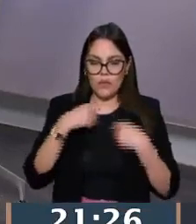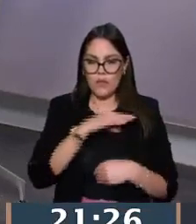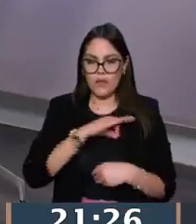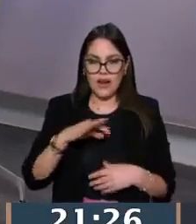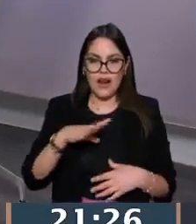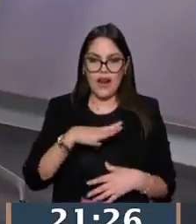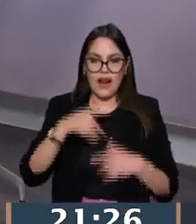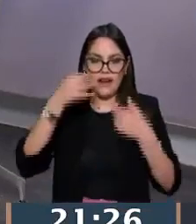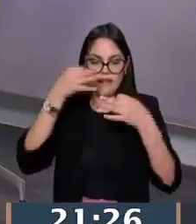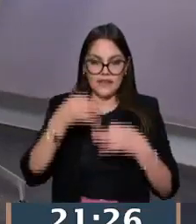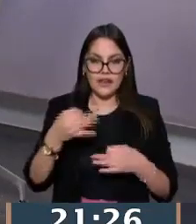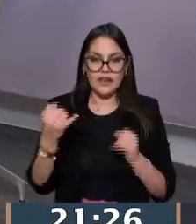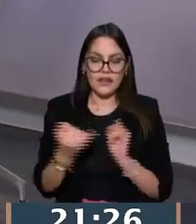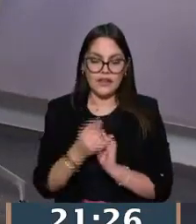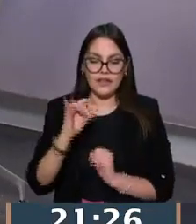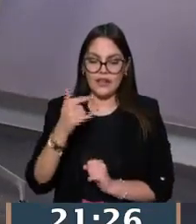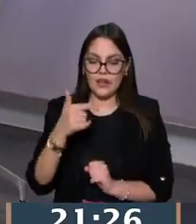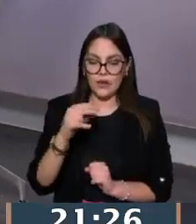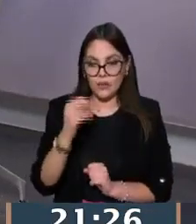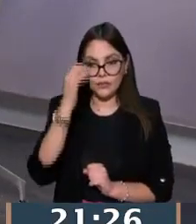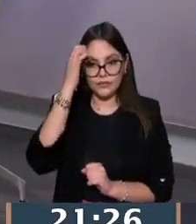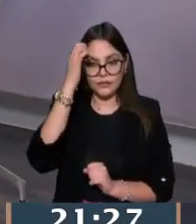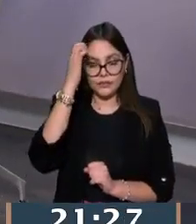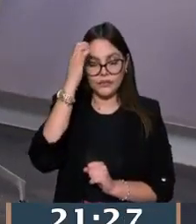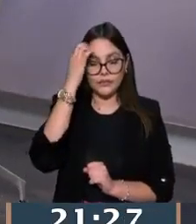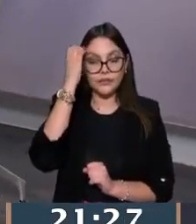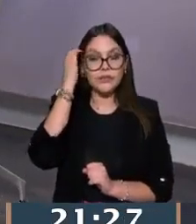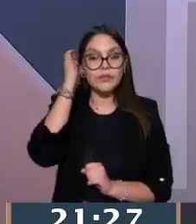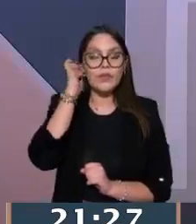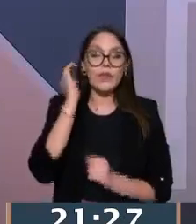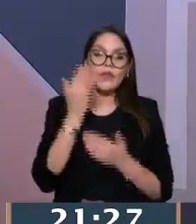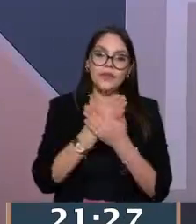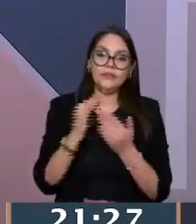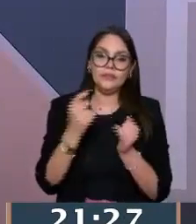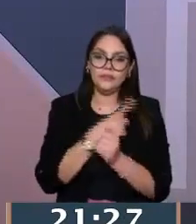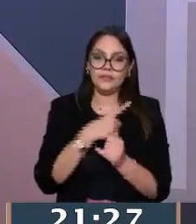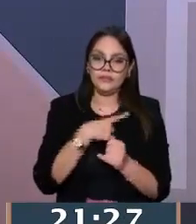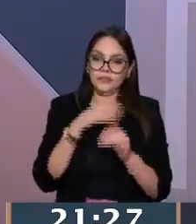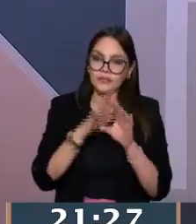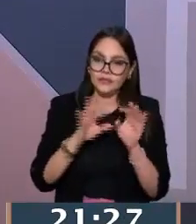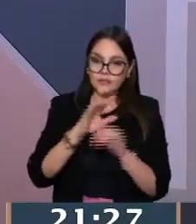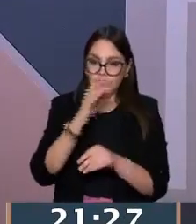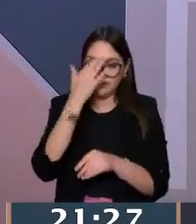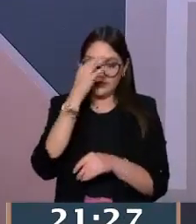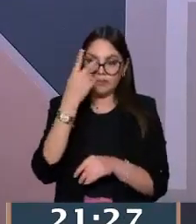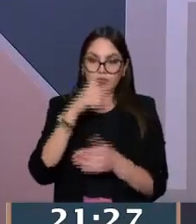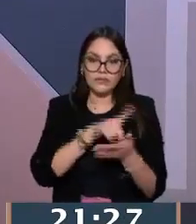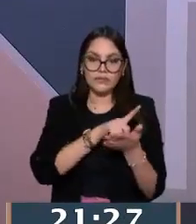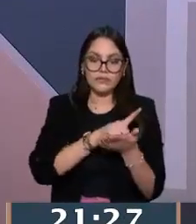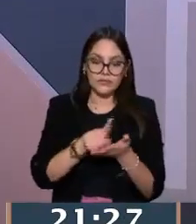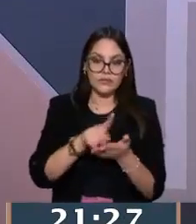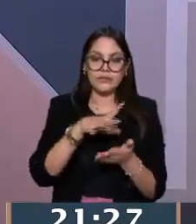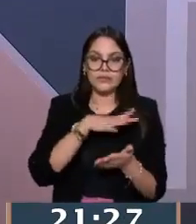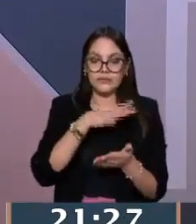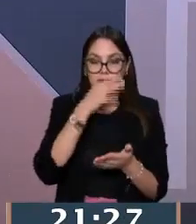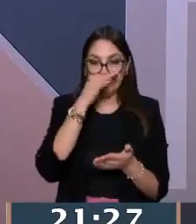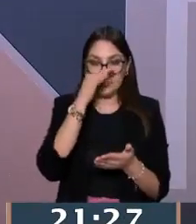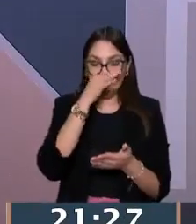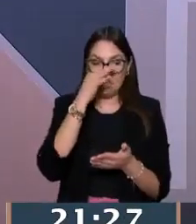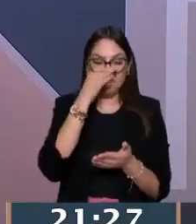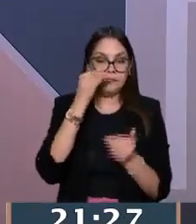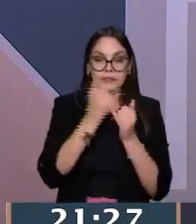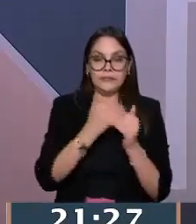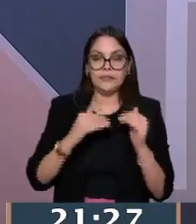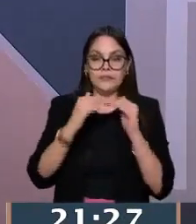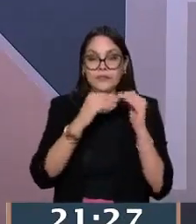tiene que ver con reconocer, porque hay un principio de igualdad, ¿no? Ese se supone teóricamente, y ahorita estamos muy en esa onda, de bueno, todos